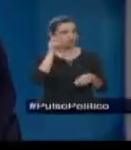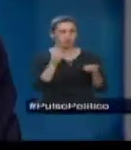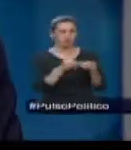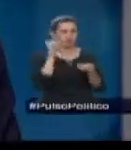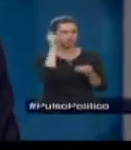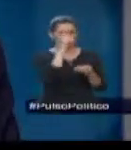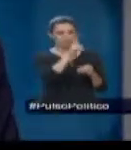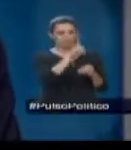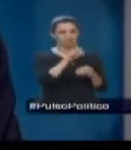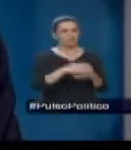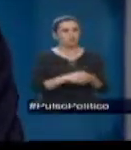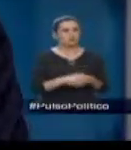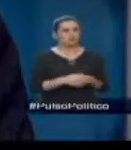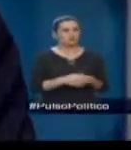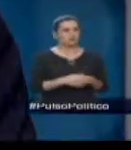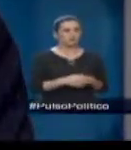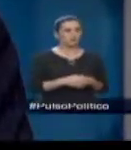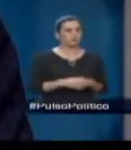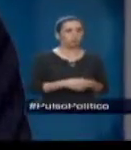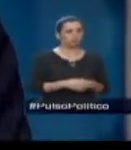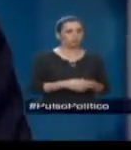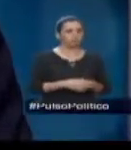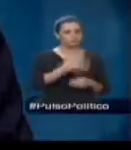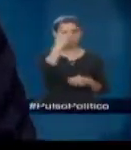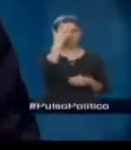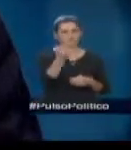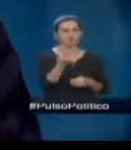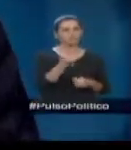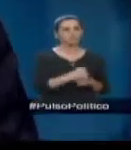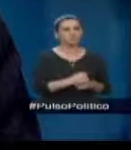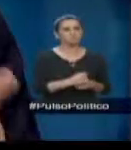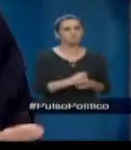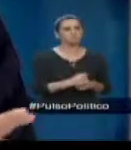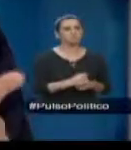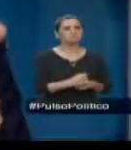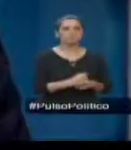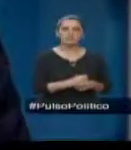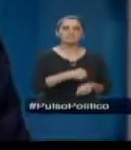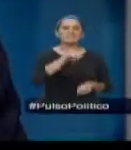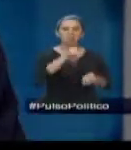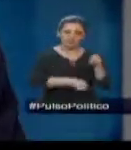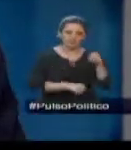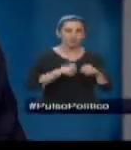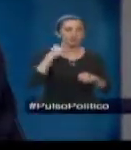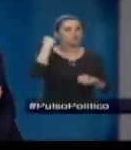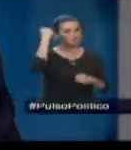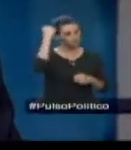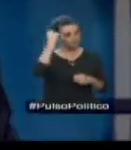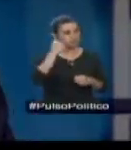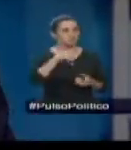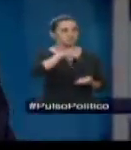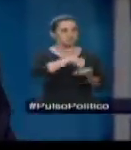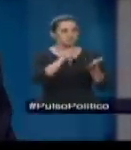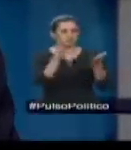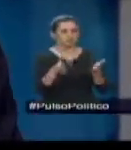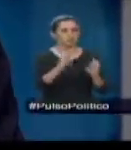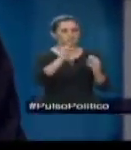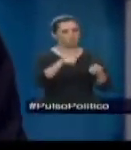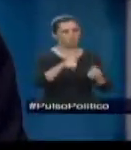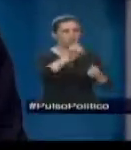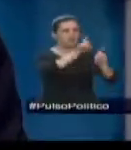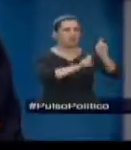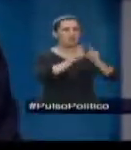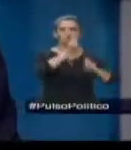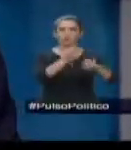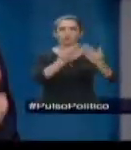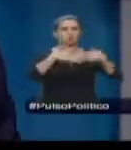paquete de enmiendas constitucional constitucionales porque es una gravísima restricción al derecho ciudadano de poder hacer una